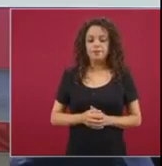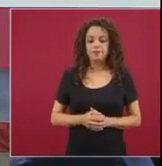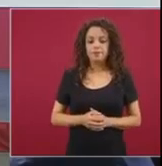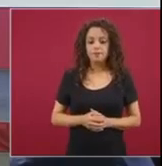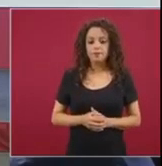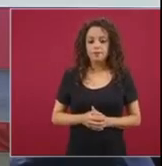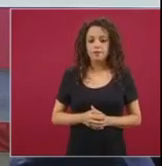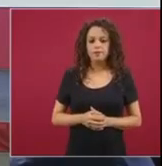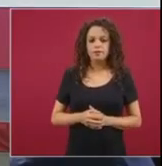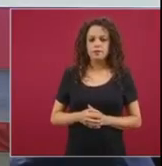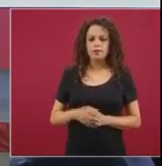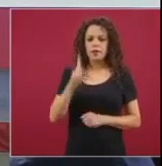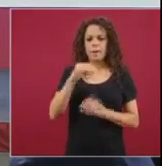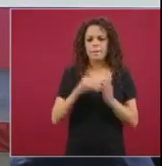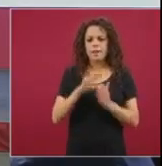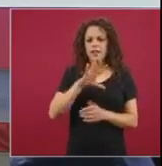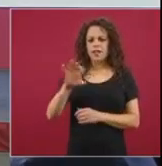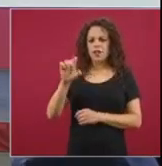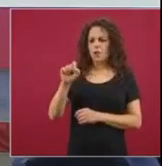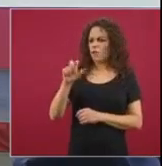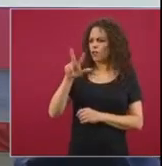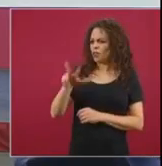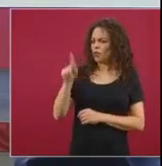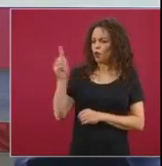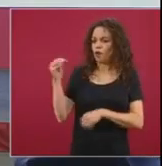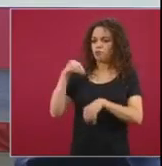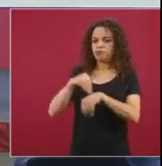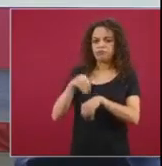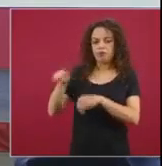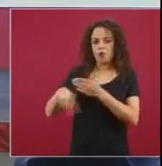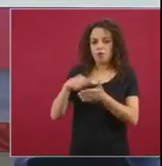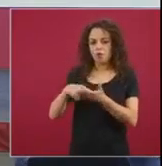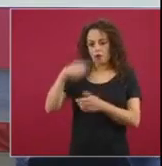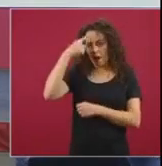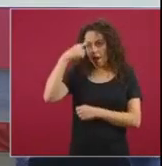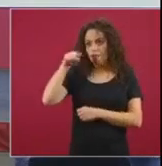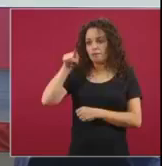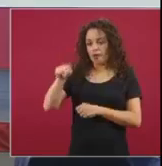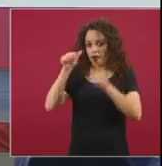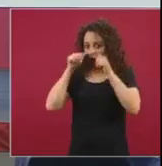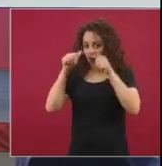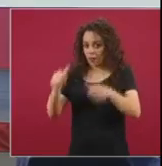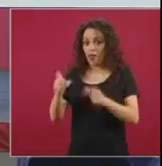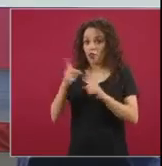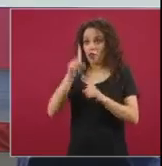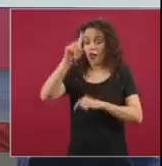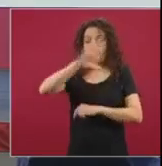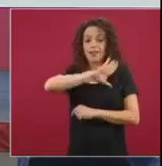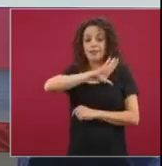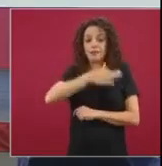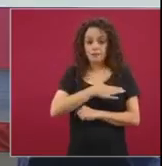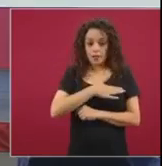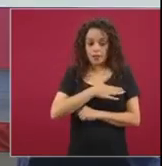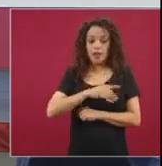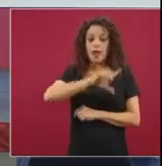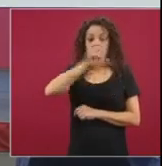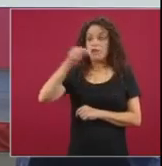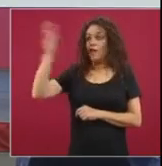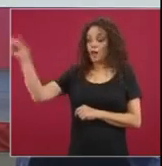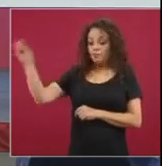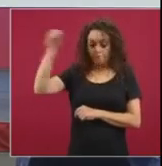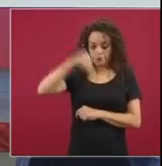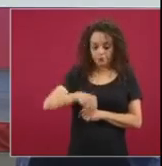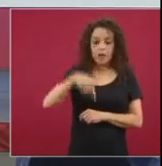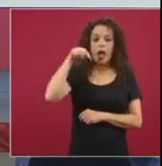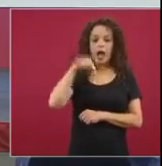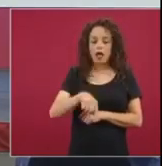ahí de 1528. Entonces, como ven, ellos ya estaban más avanzados en España viendo todo este tipo de cosas, y cuando llegó para acá, pues trató de poner